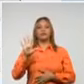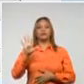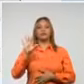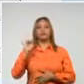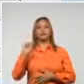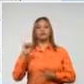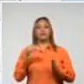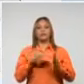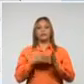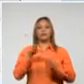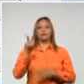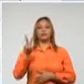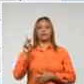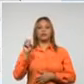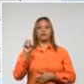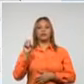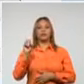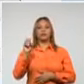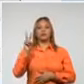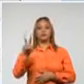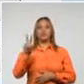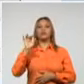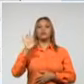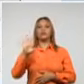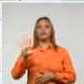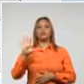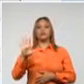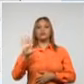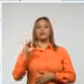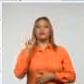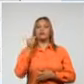356.200 muestras, 225 muestras